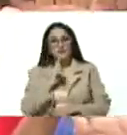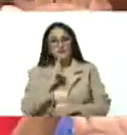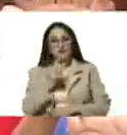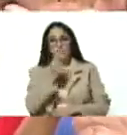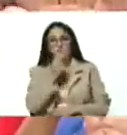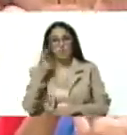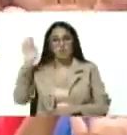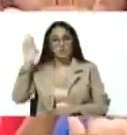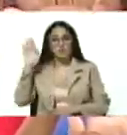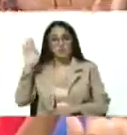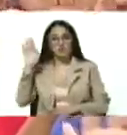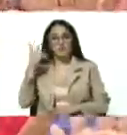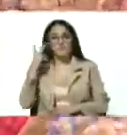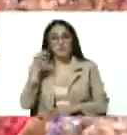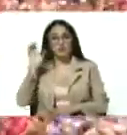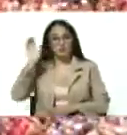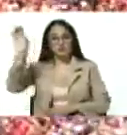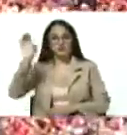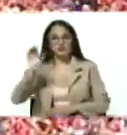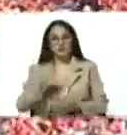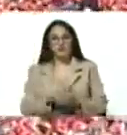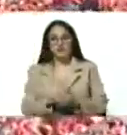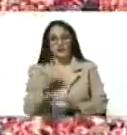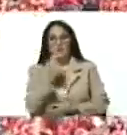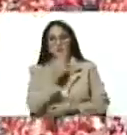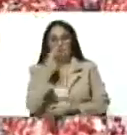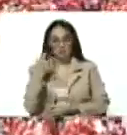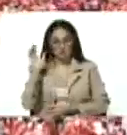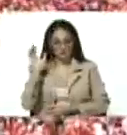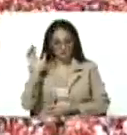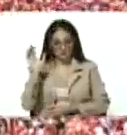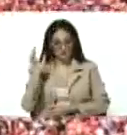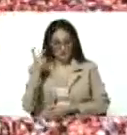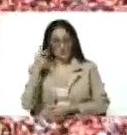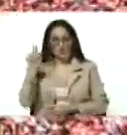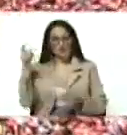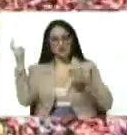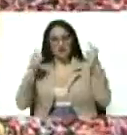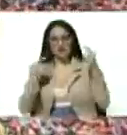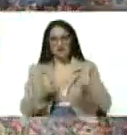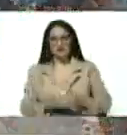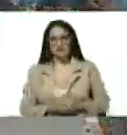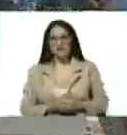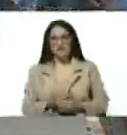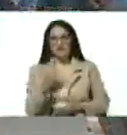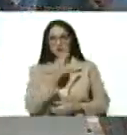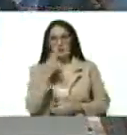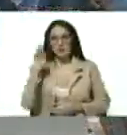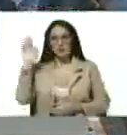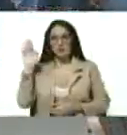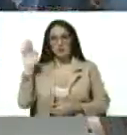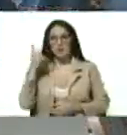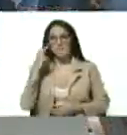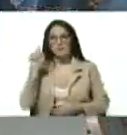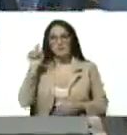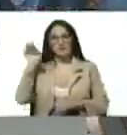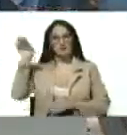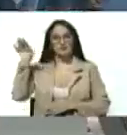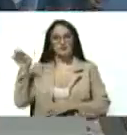Juro por la patria. Juro por Chávez. Juro por el